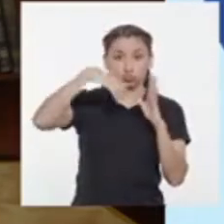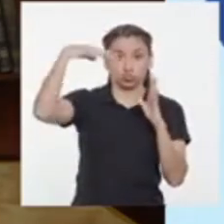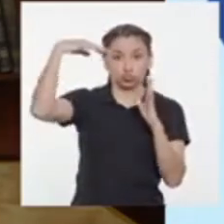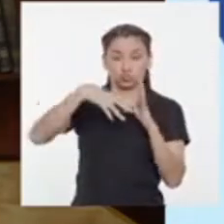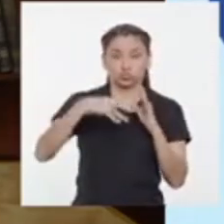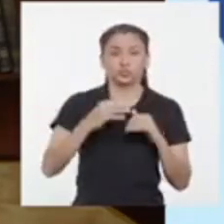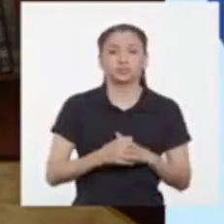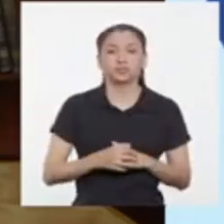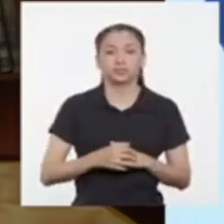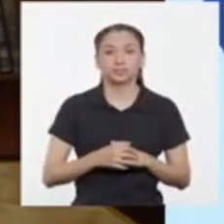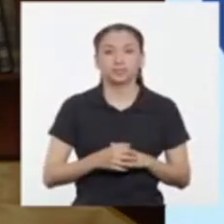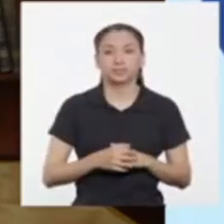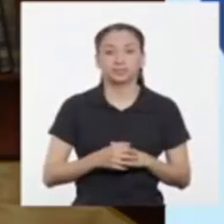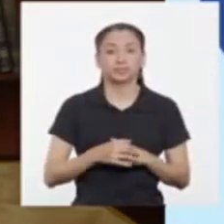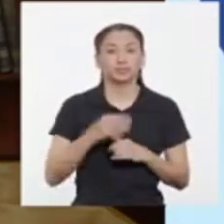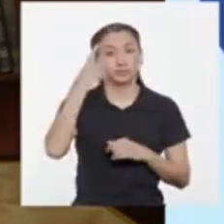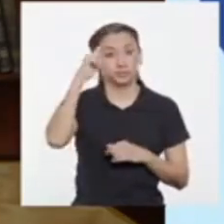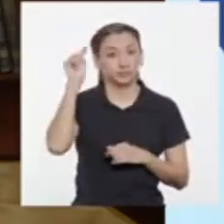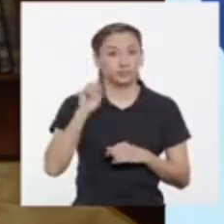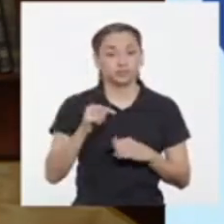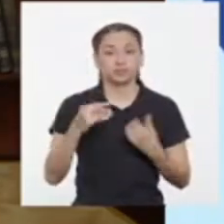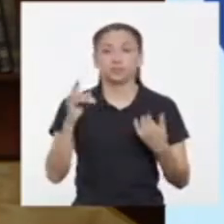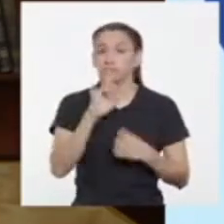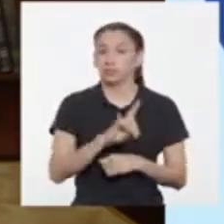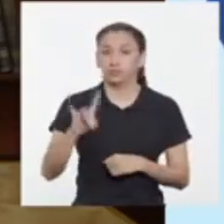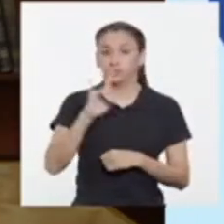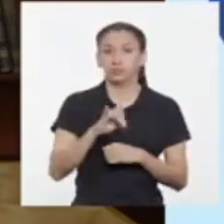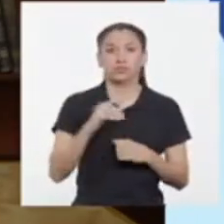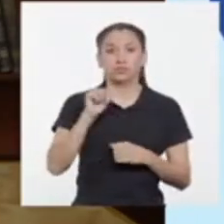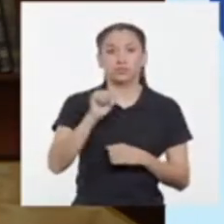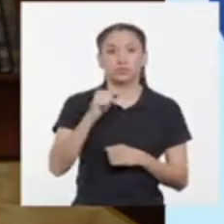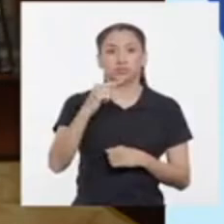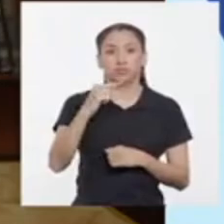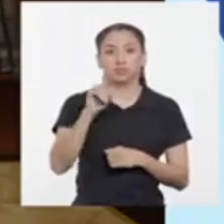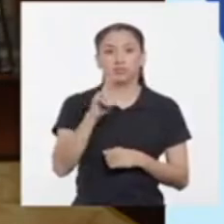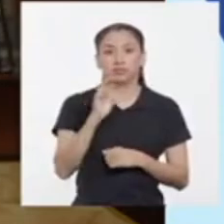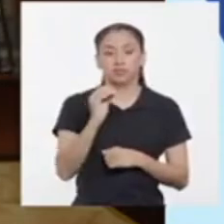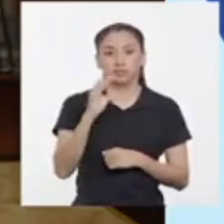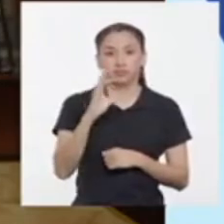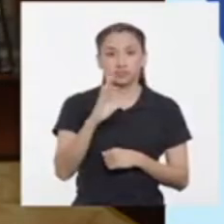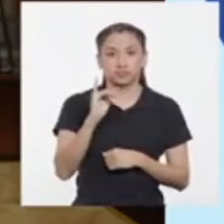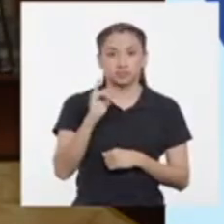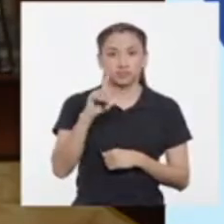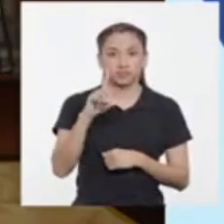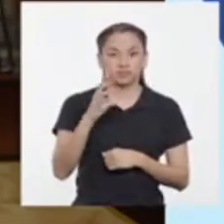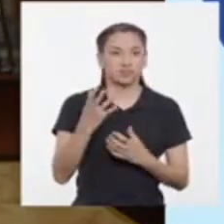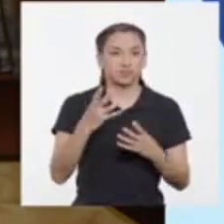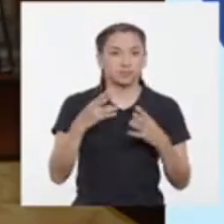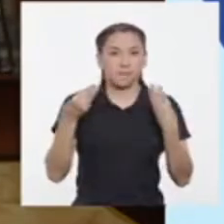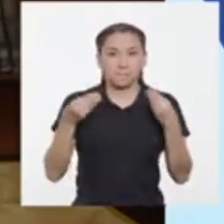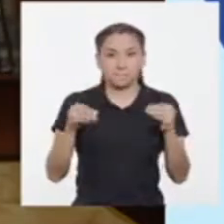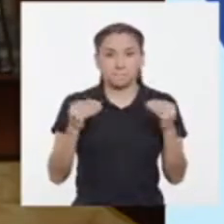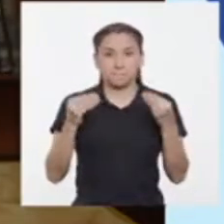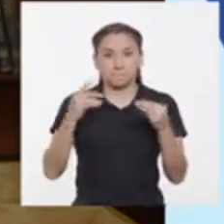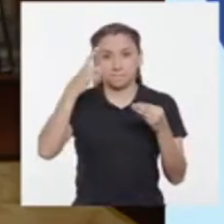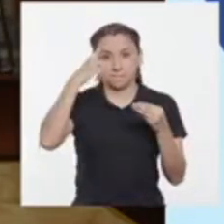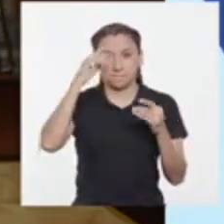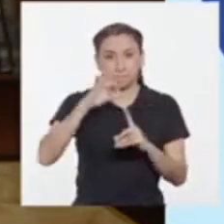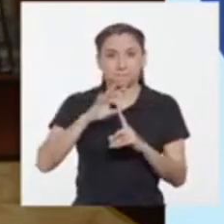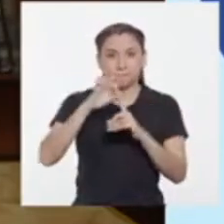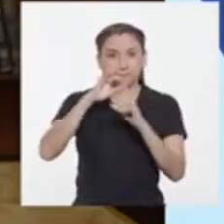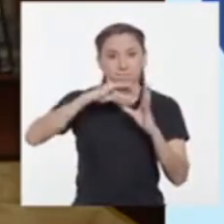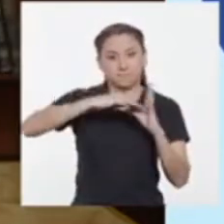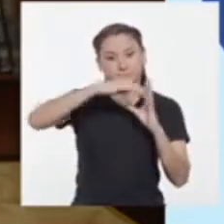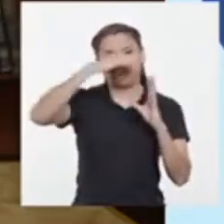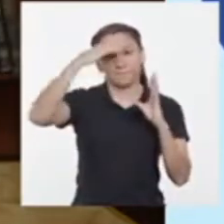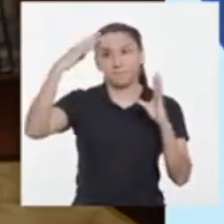parte interna de la estructura. Para ello, se va a usar el agrofil, conocido como película plástica para